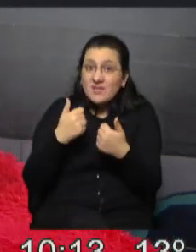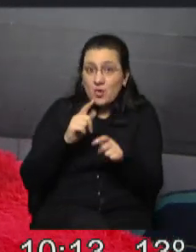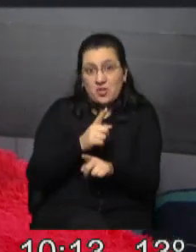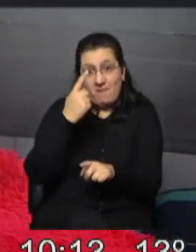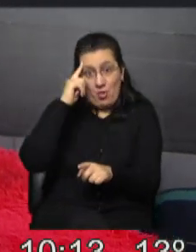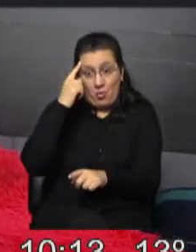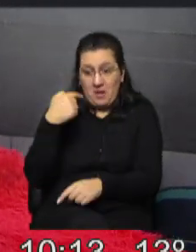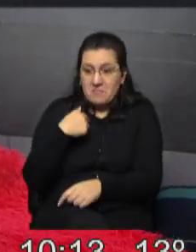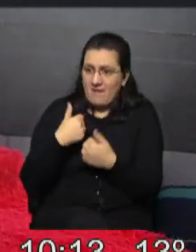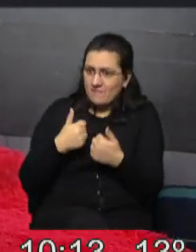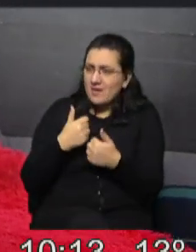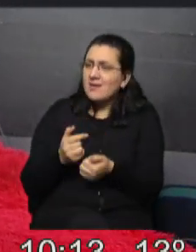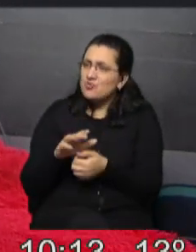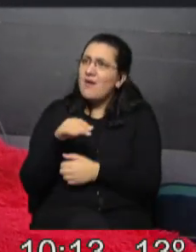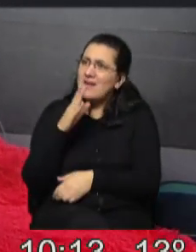¿no?